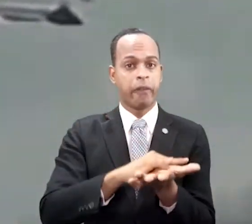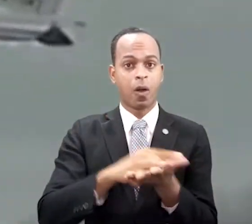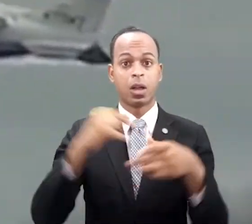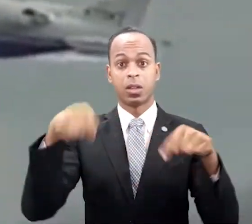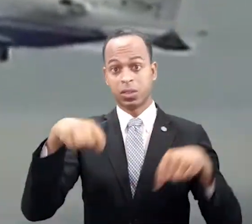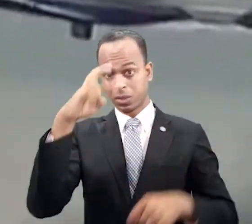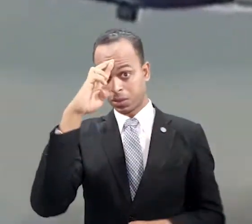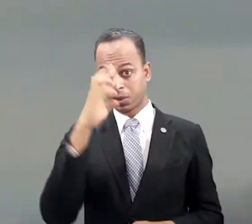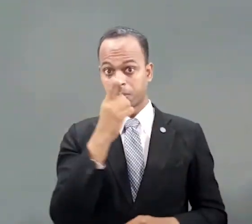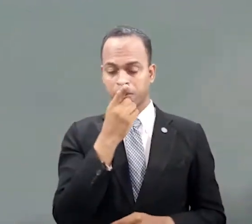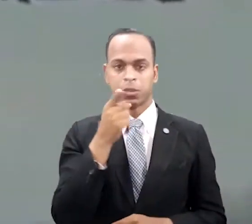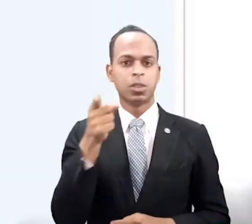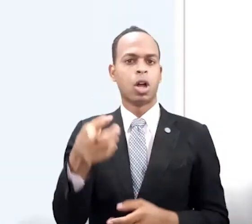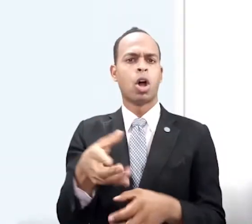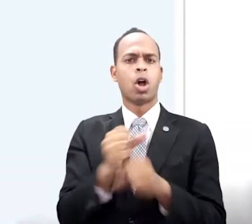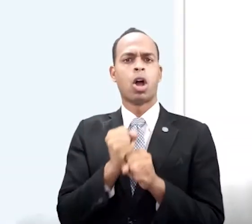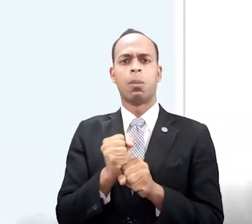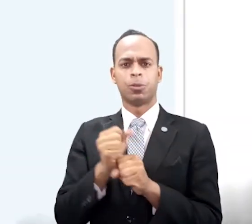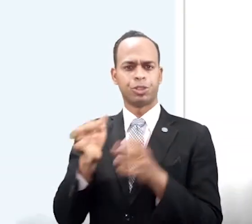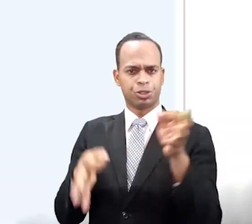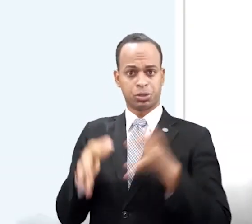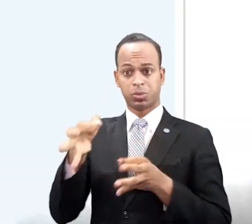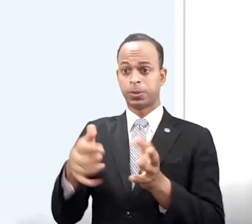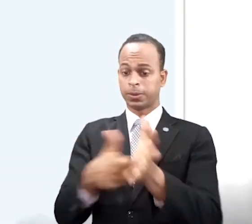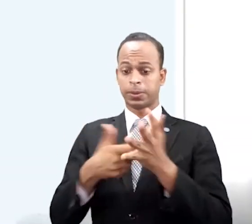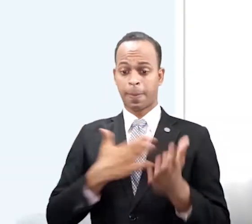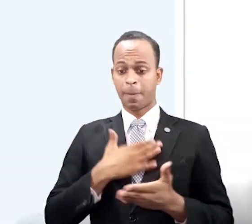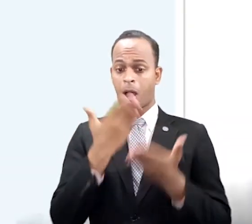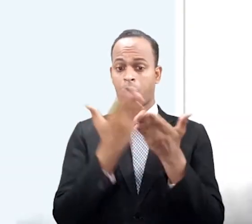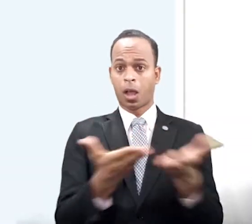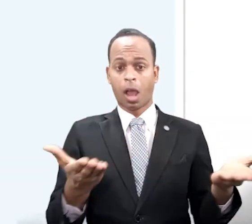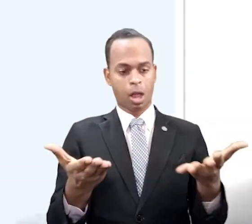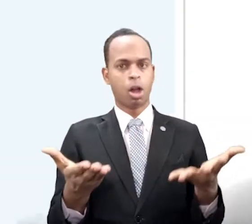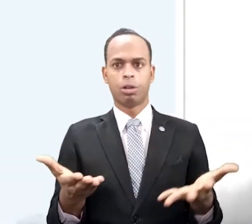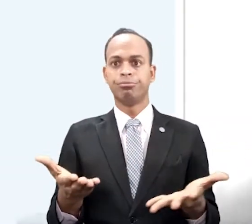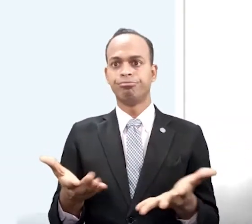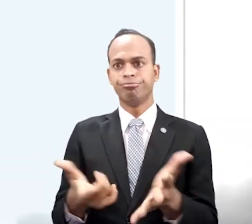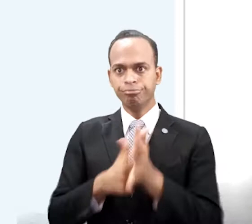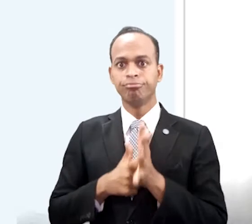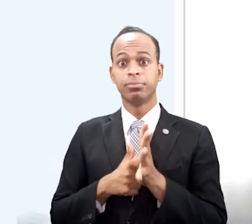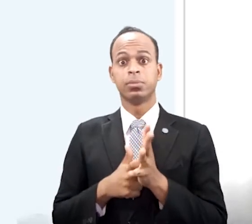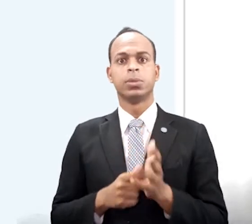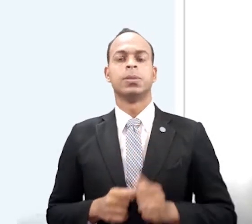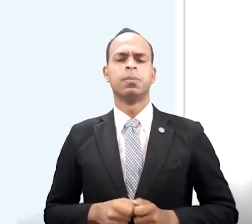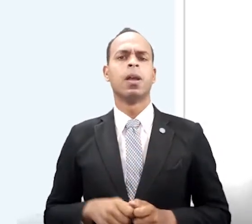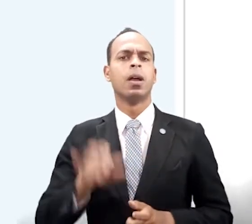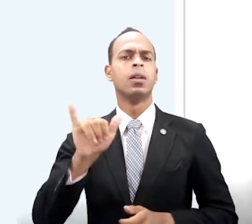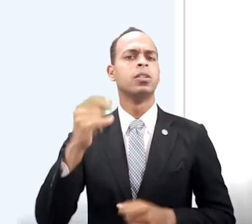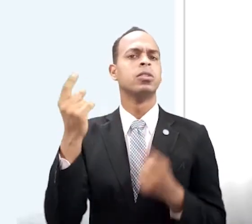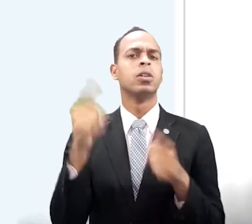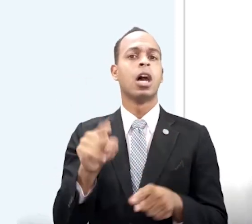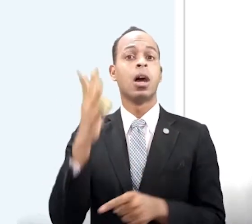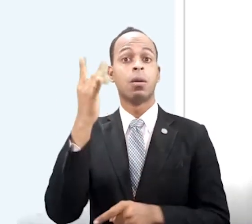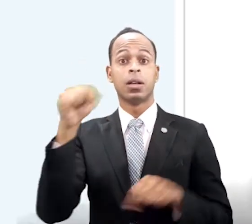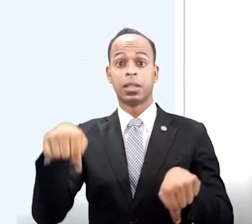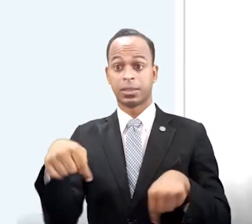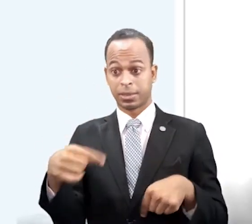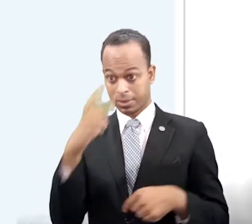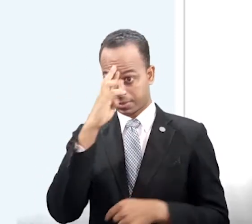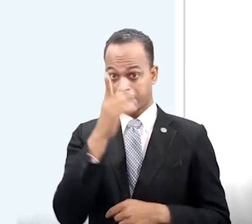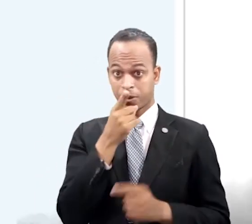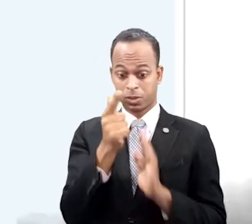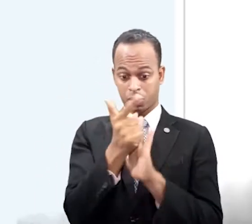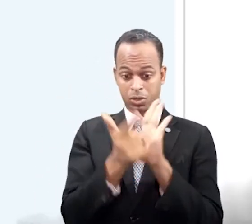deportados a la República Dominicana, donde reclaman en los tribunales sus bienes e inmuebles. Esto ocurre porque el